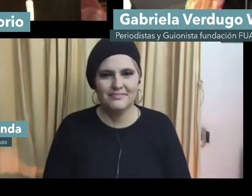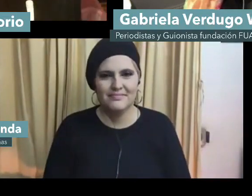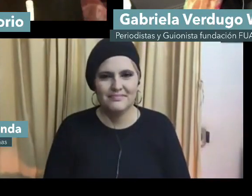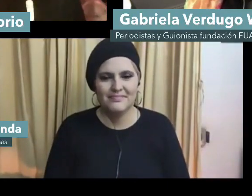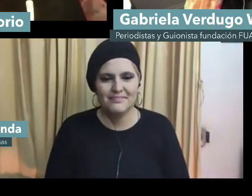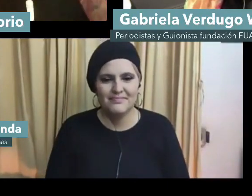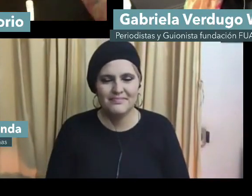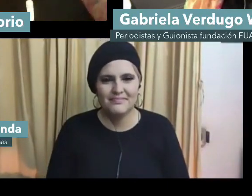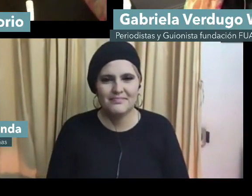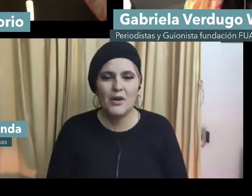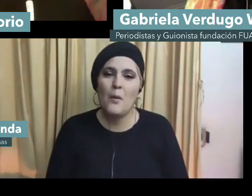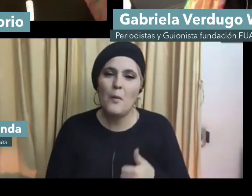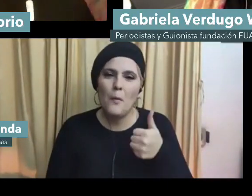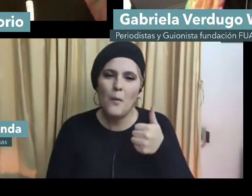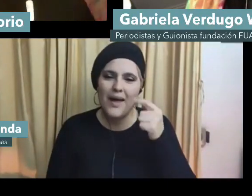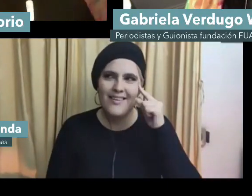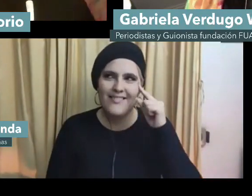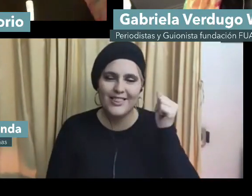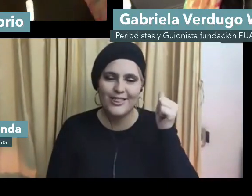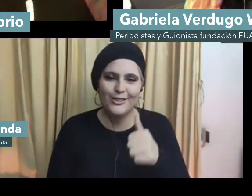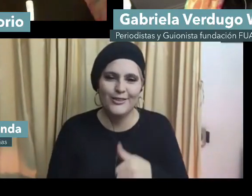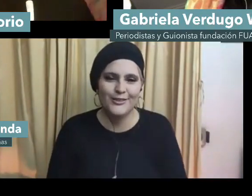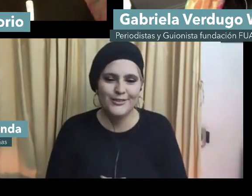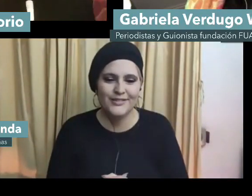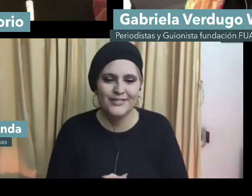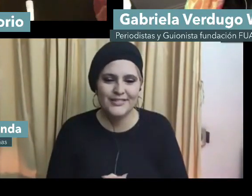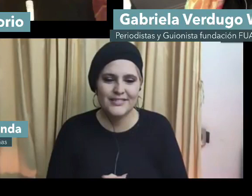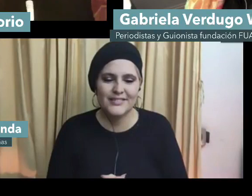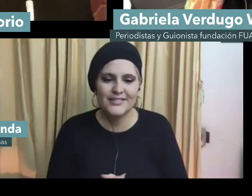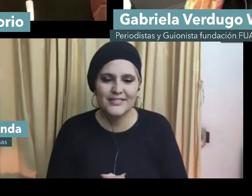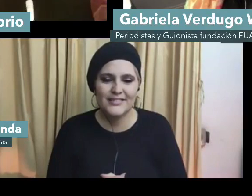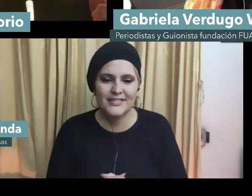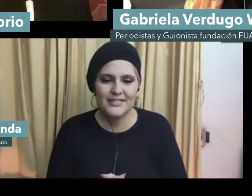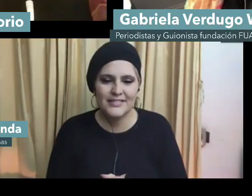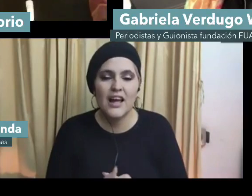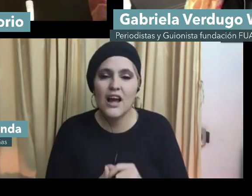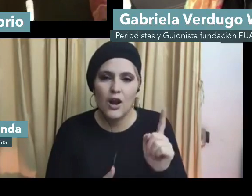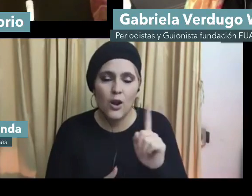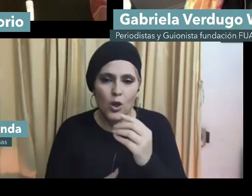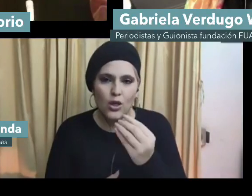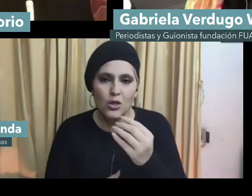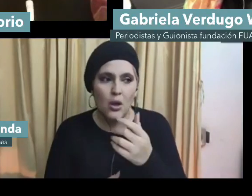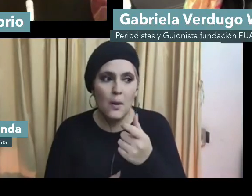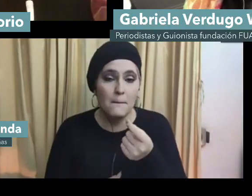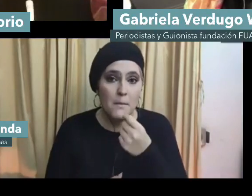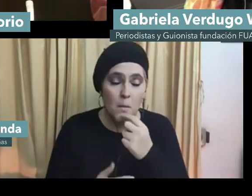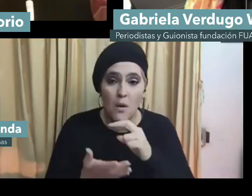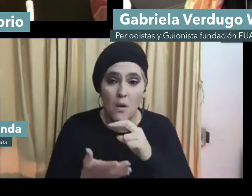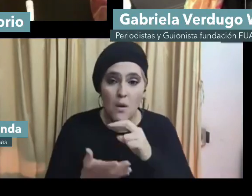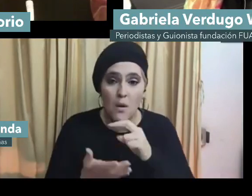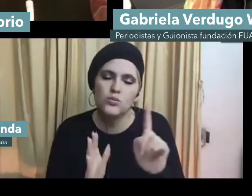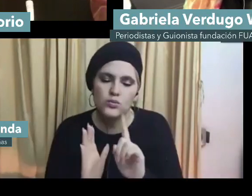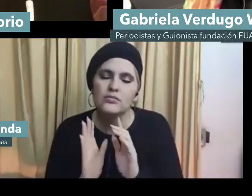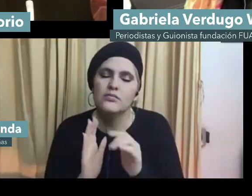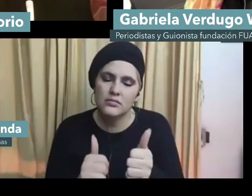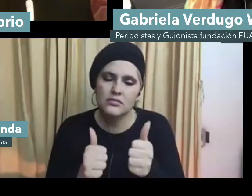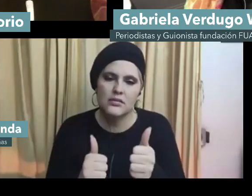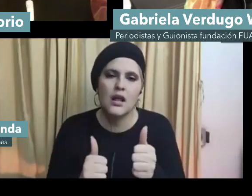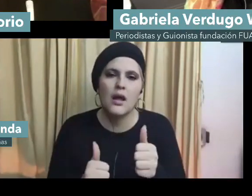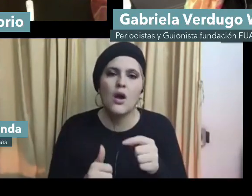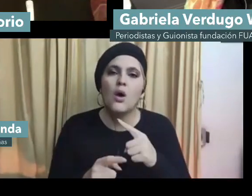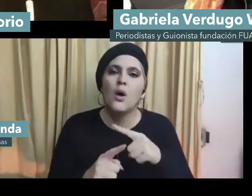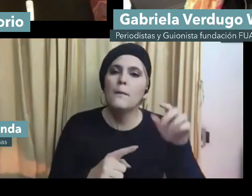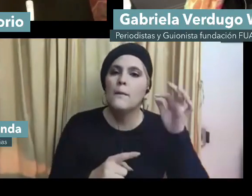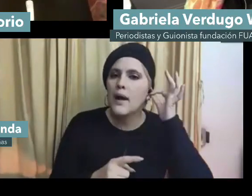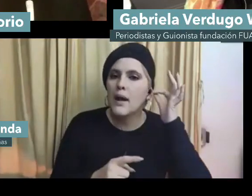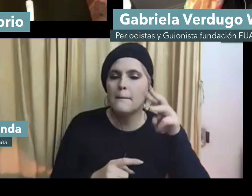invento. Mariceli Sepúlveda Así que no hay consultó. problema en tomarlo. Eso. Perfecto, clarísimo. Mariceli Sepúlveda consulta, ¿los niños